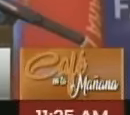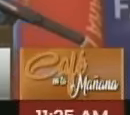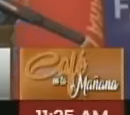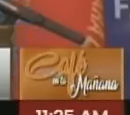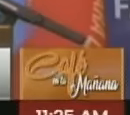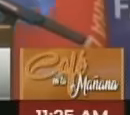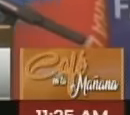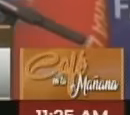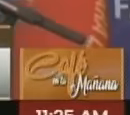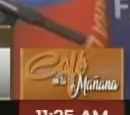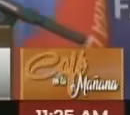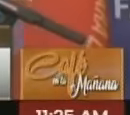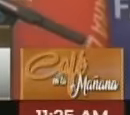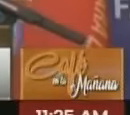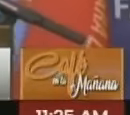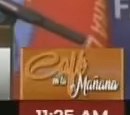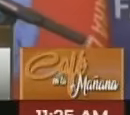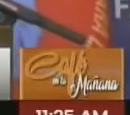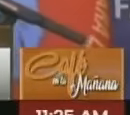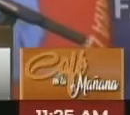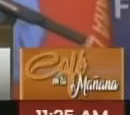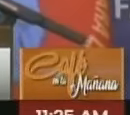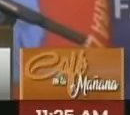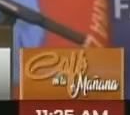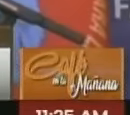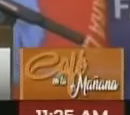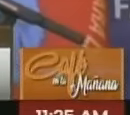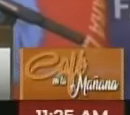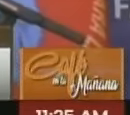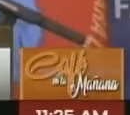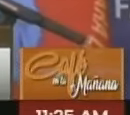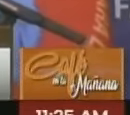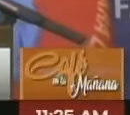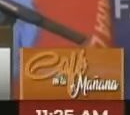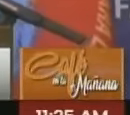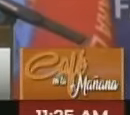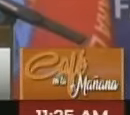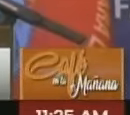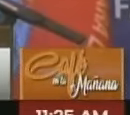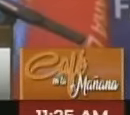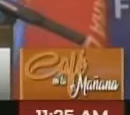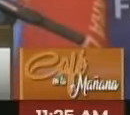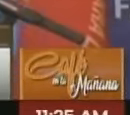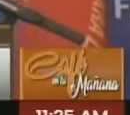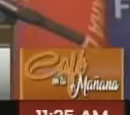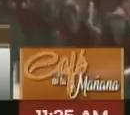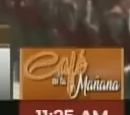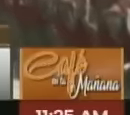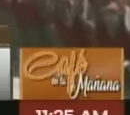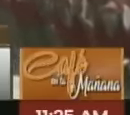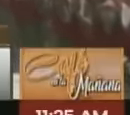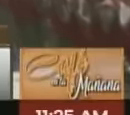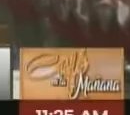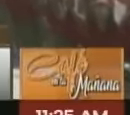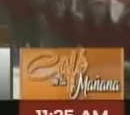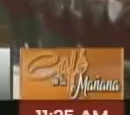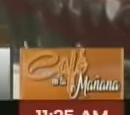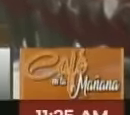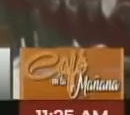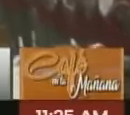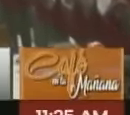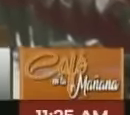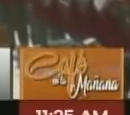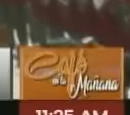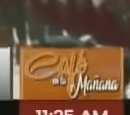todas las actividades como la que acabamos de concluir también el pasado domingo en